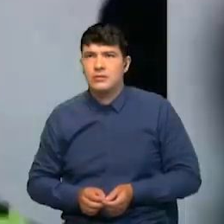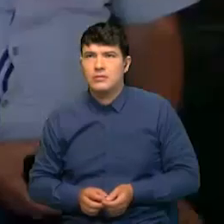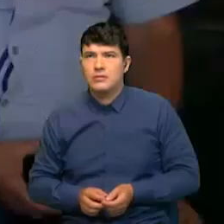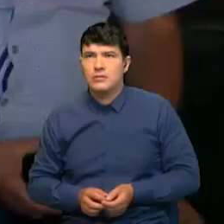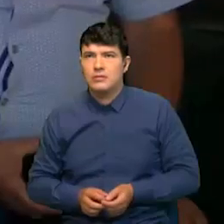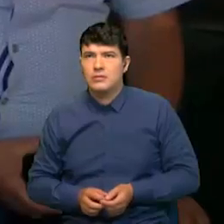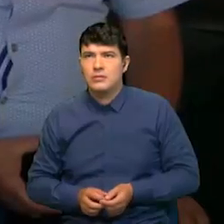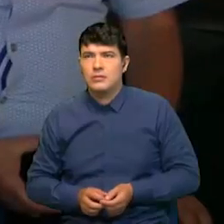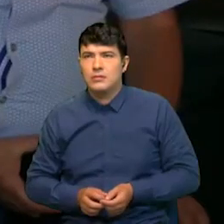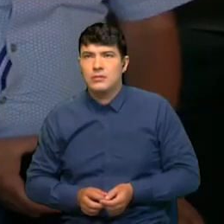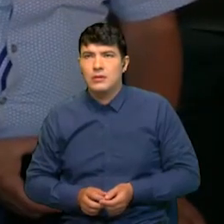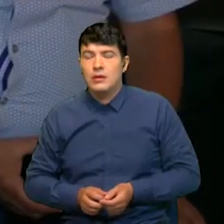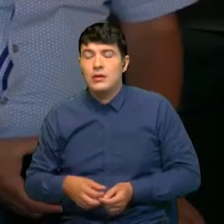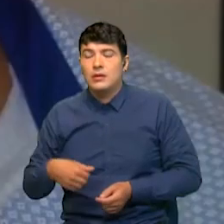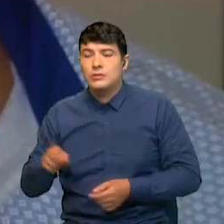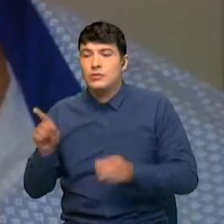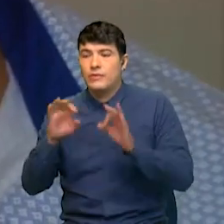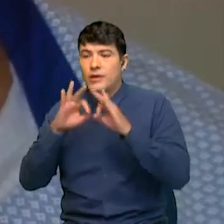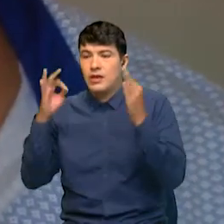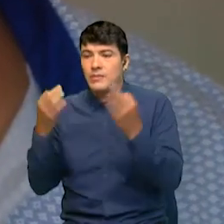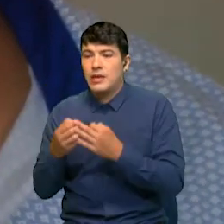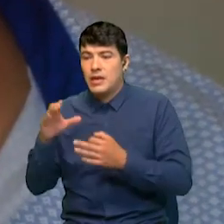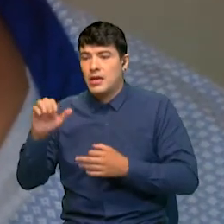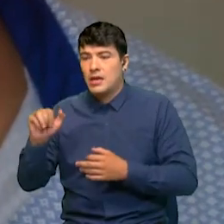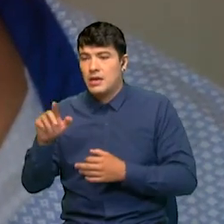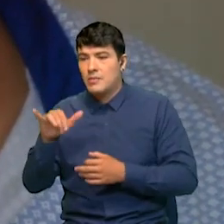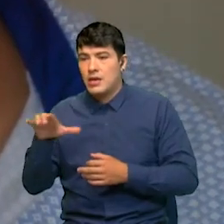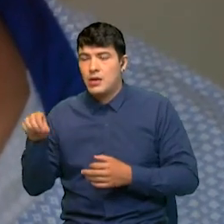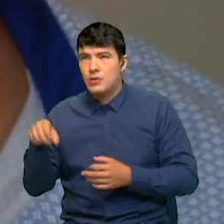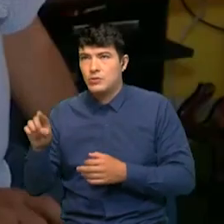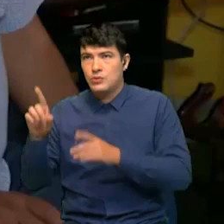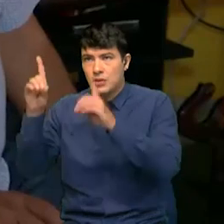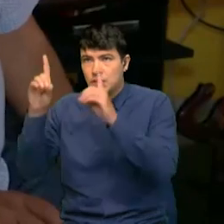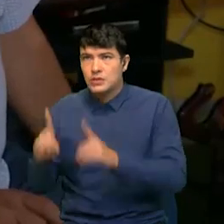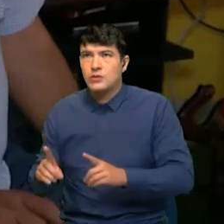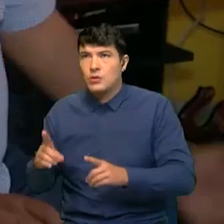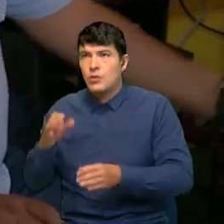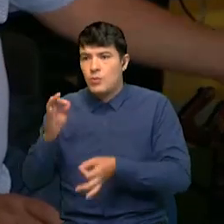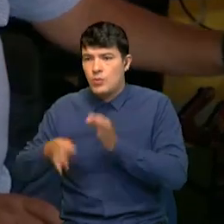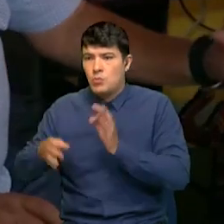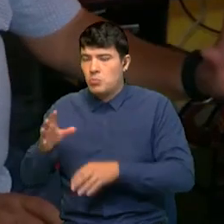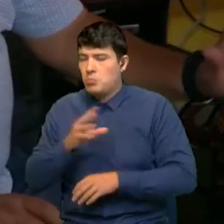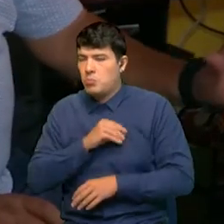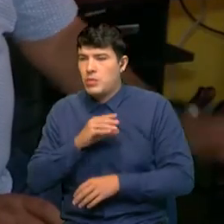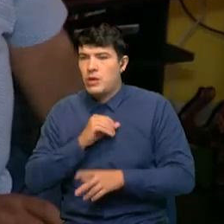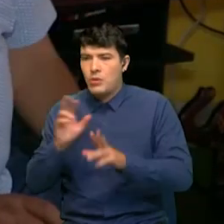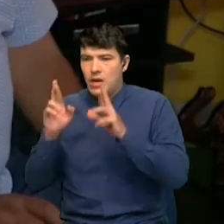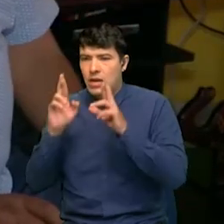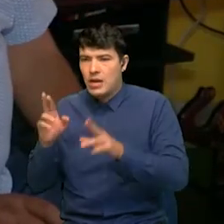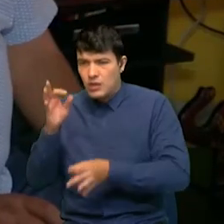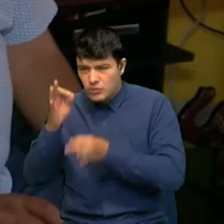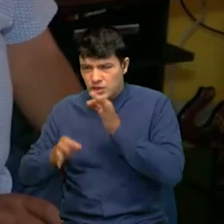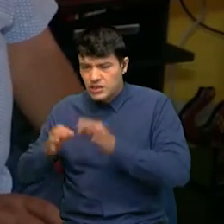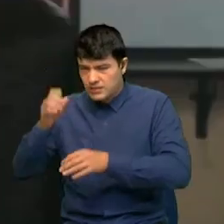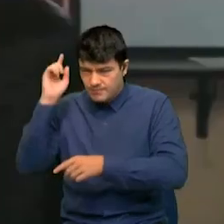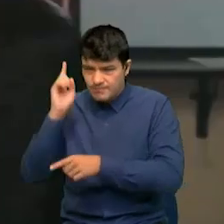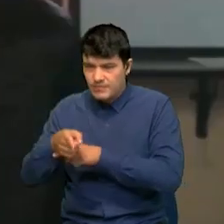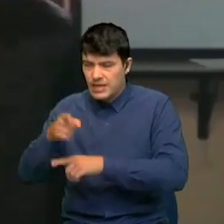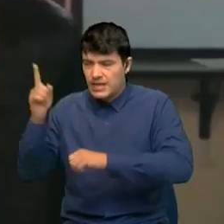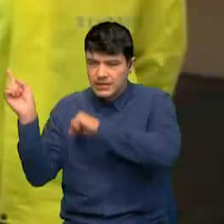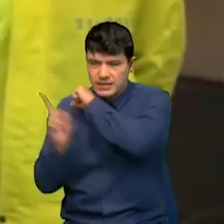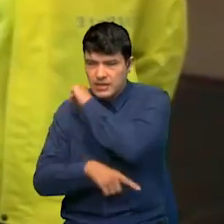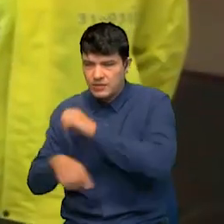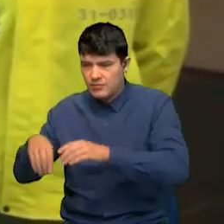para la familia de camilo la decisión judicial les satisface y esperan que la justicia le imponga la pena que